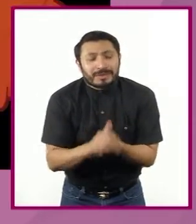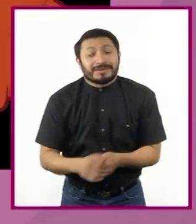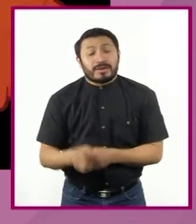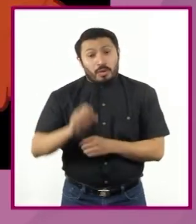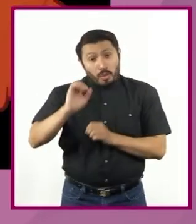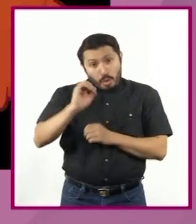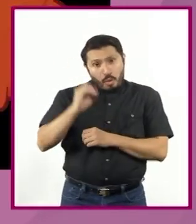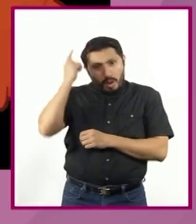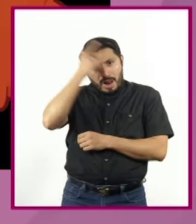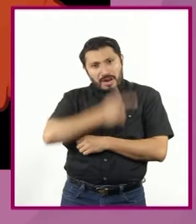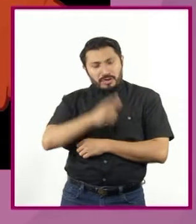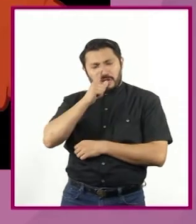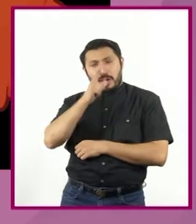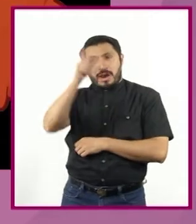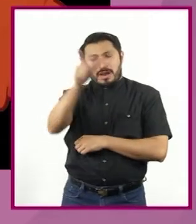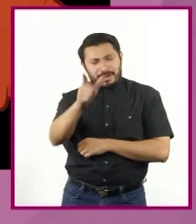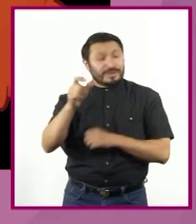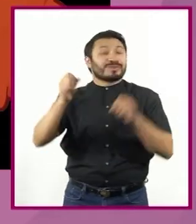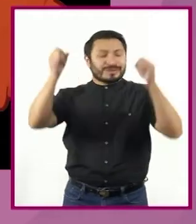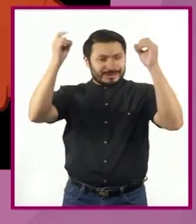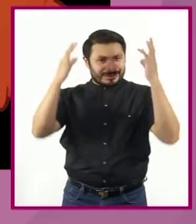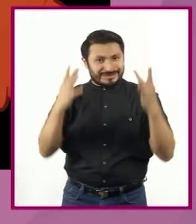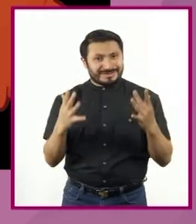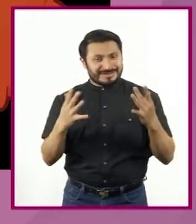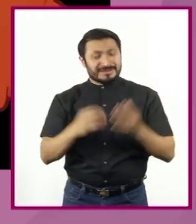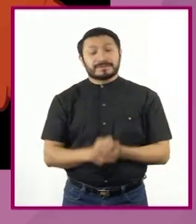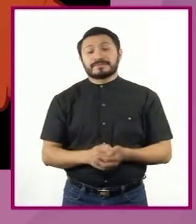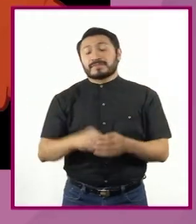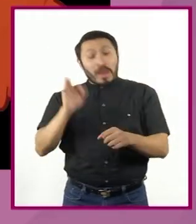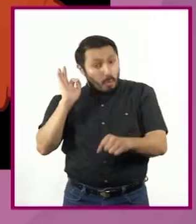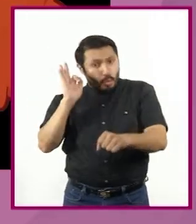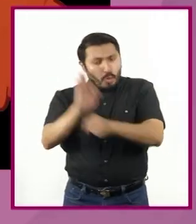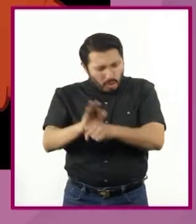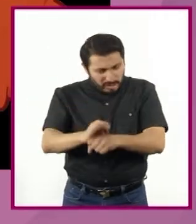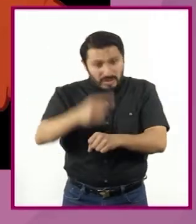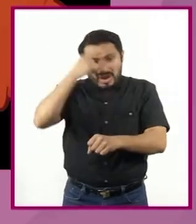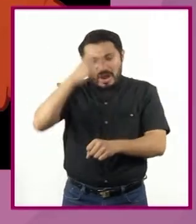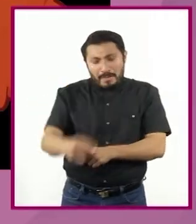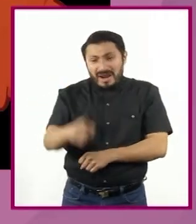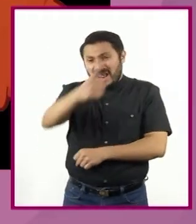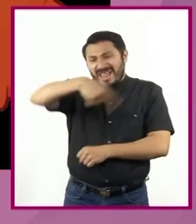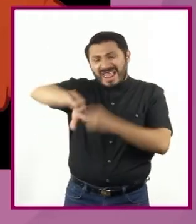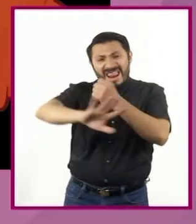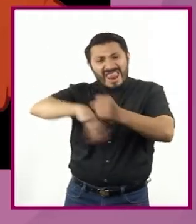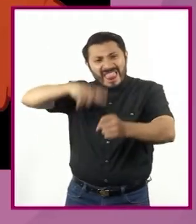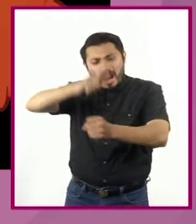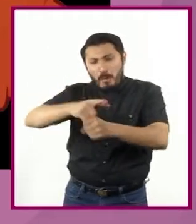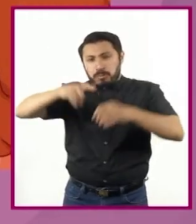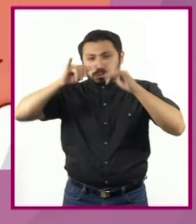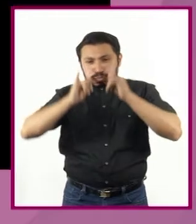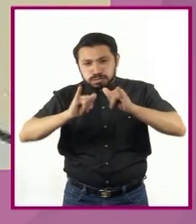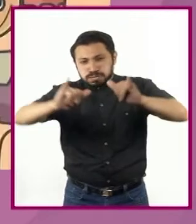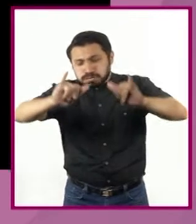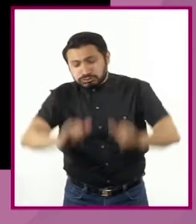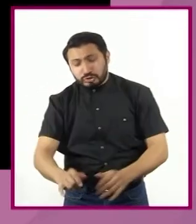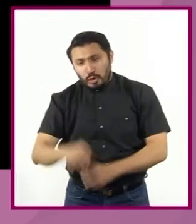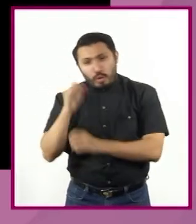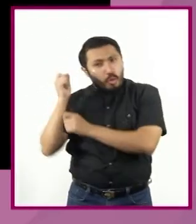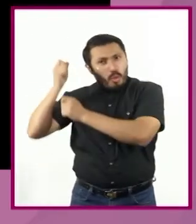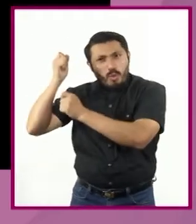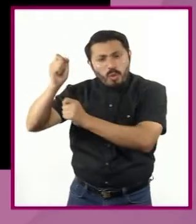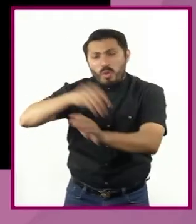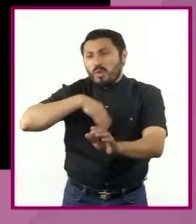las noches, como protección ya que ahuyentaba a los depredadores. Por